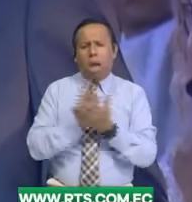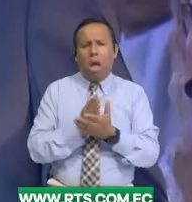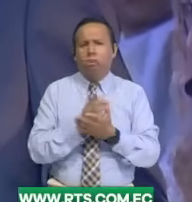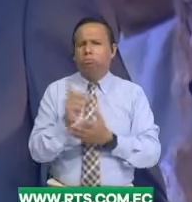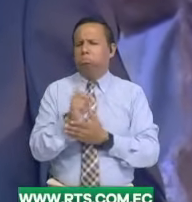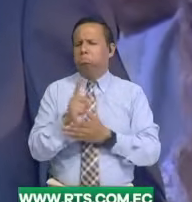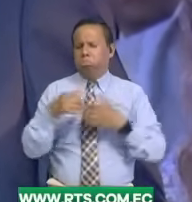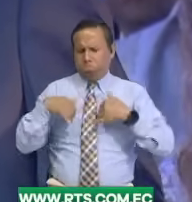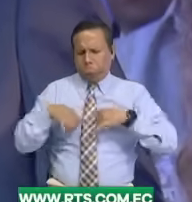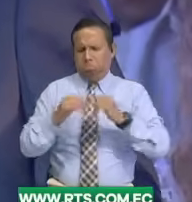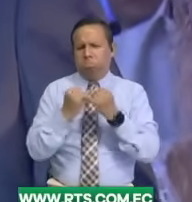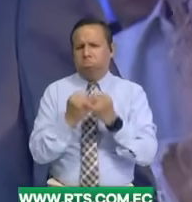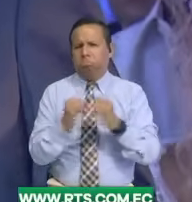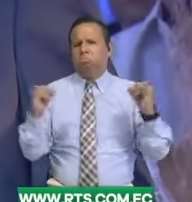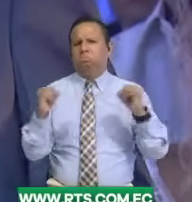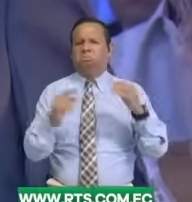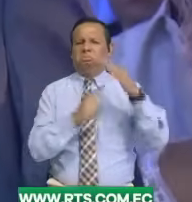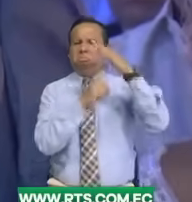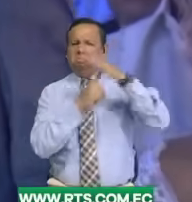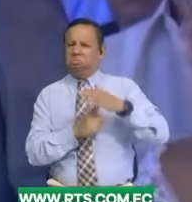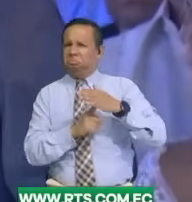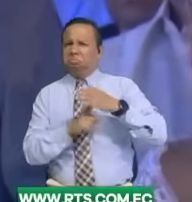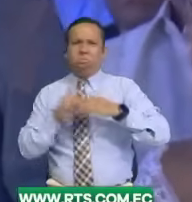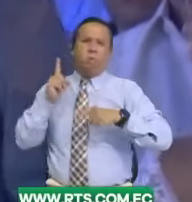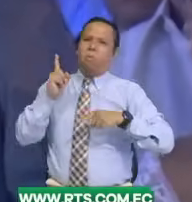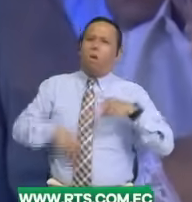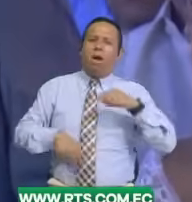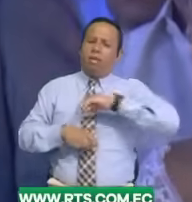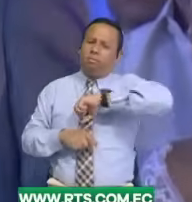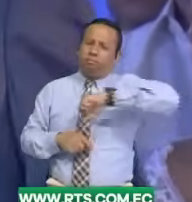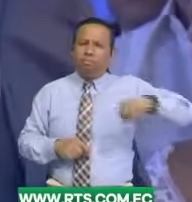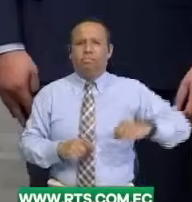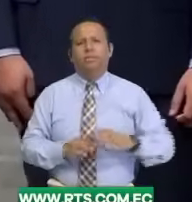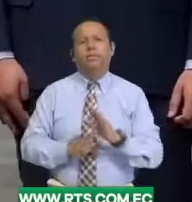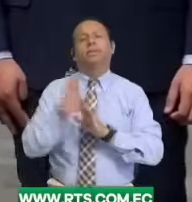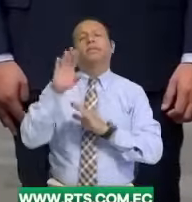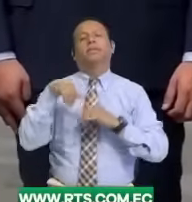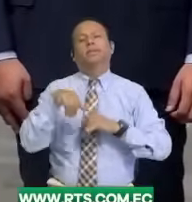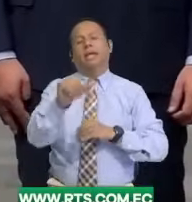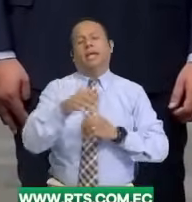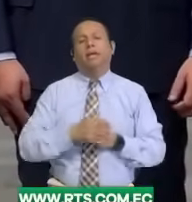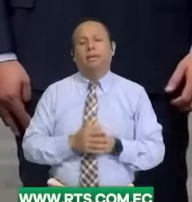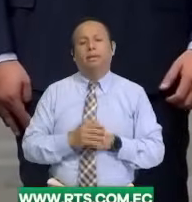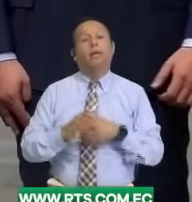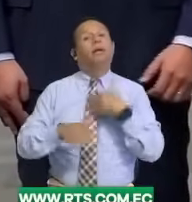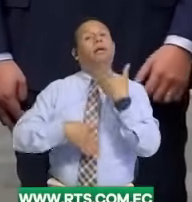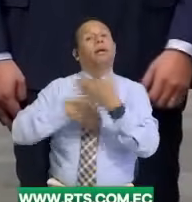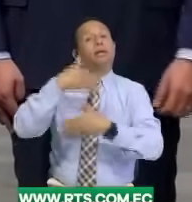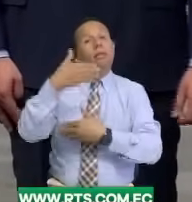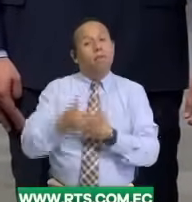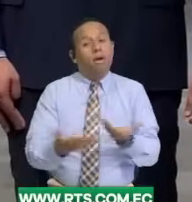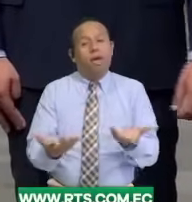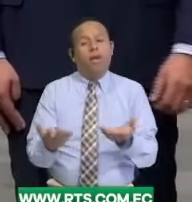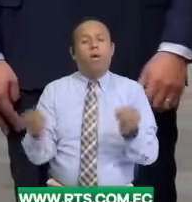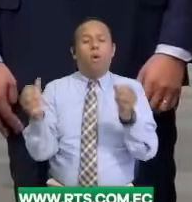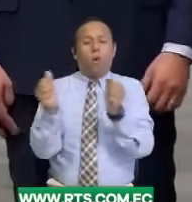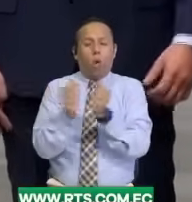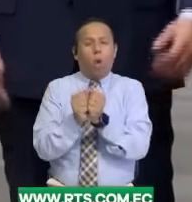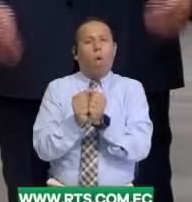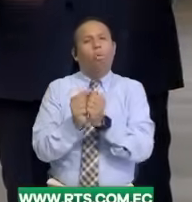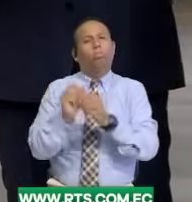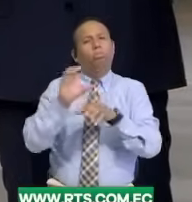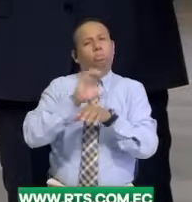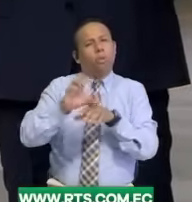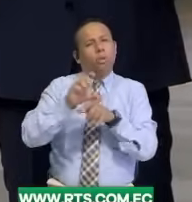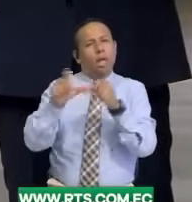pisar, nunca podrán. Así que ¡viva Guayaquil! Horas más tarde, el burgomaestre acompañado de